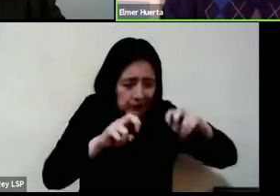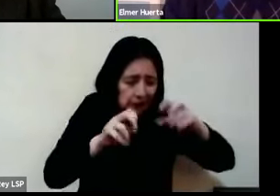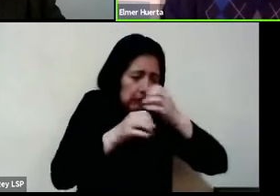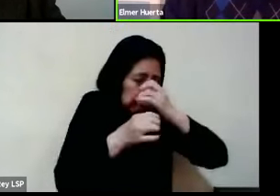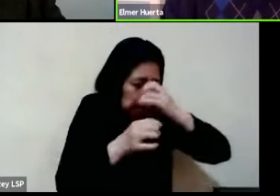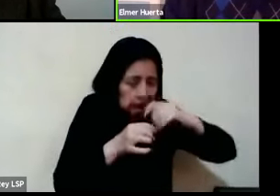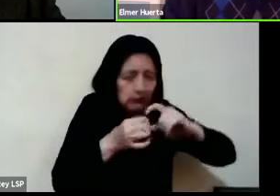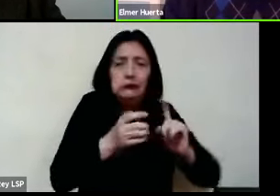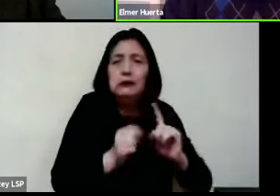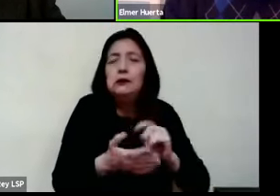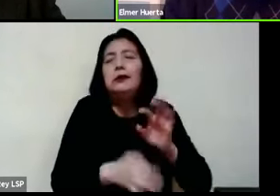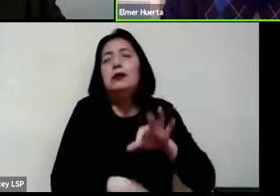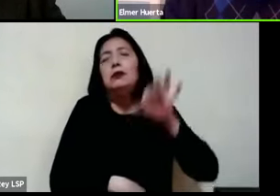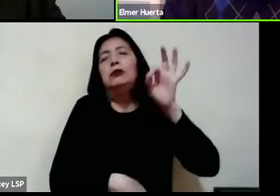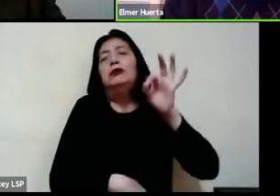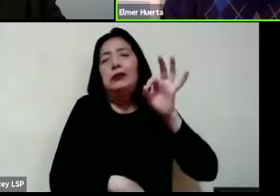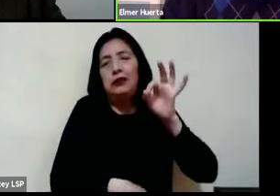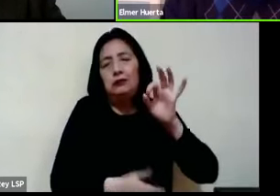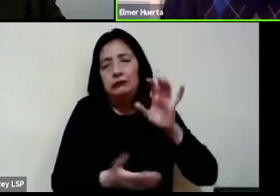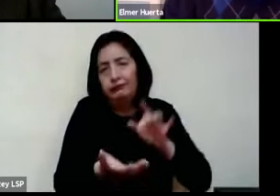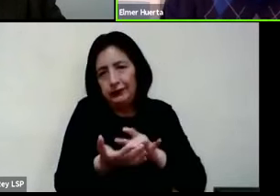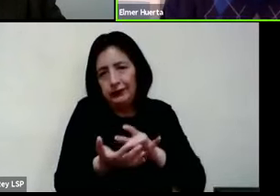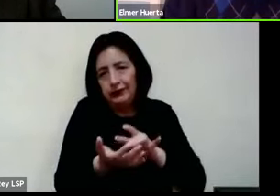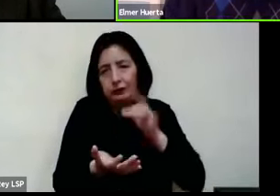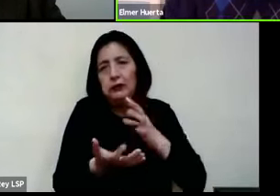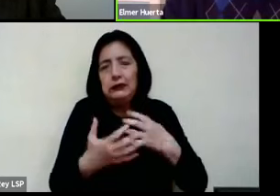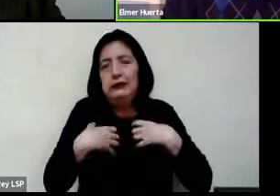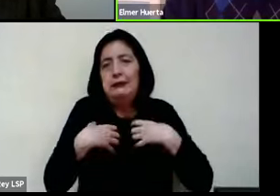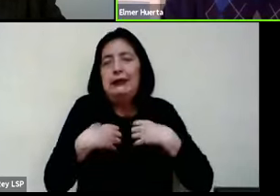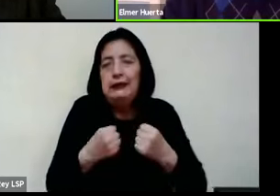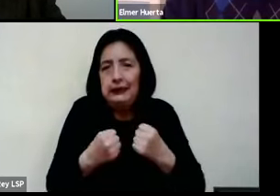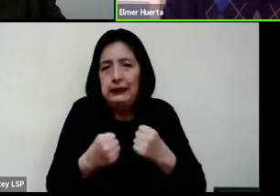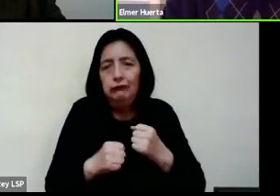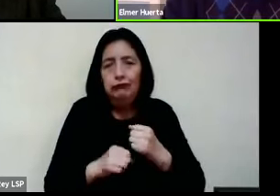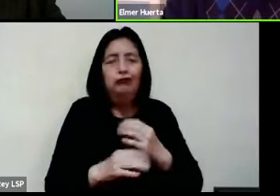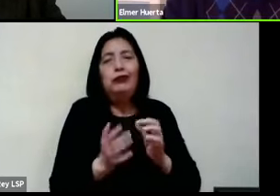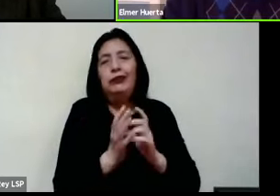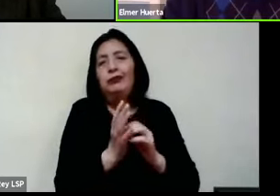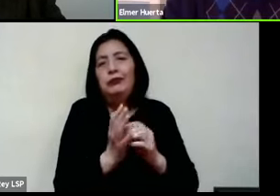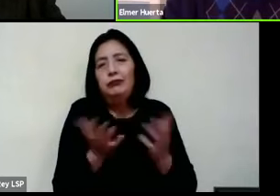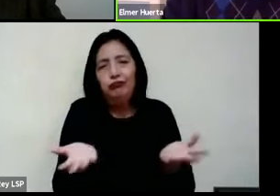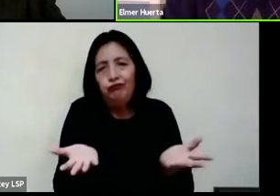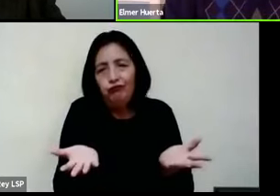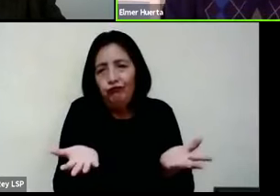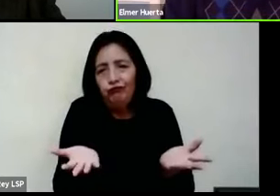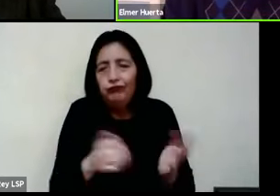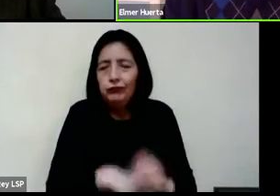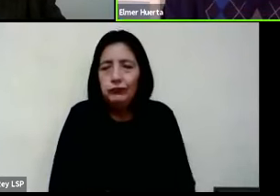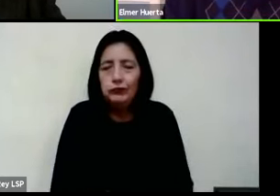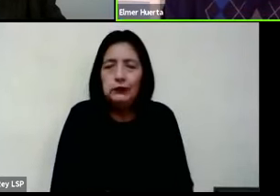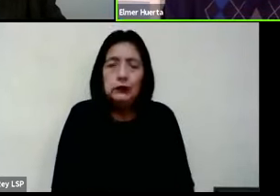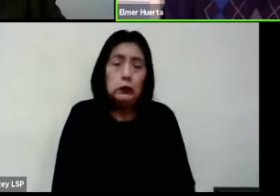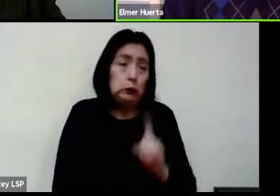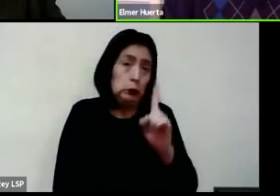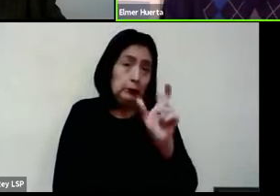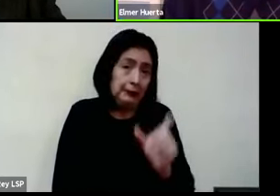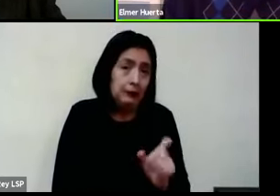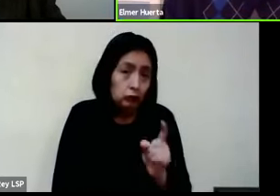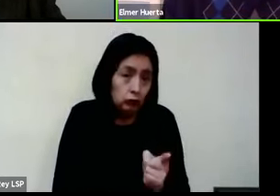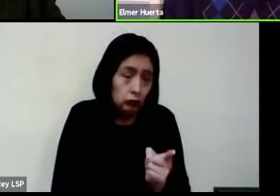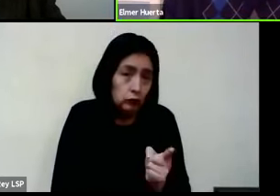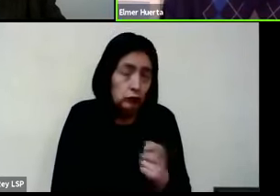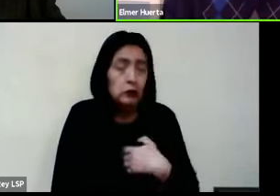de encontrar remedio, curación contra los virus. Si una persona